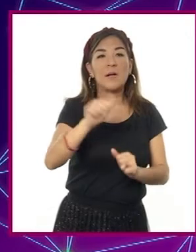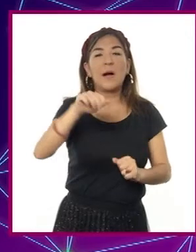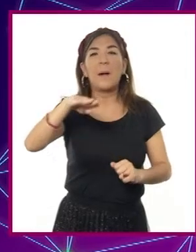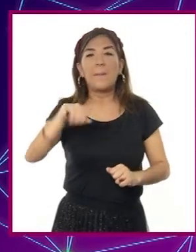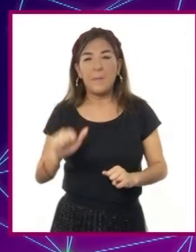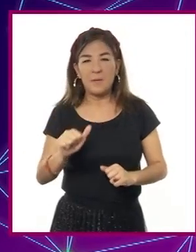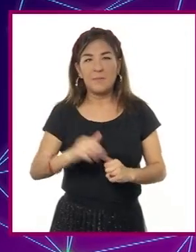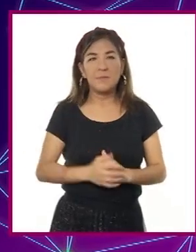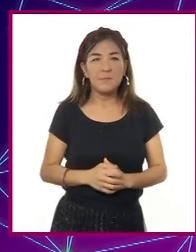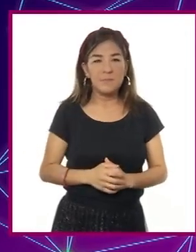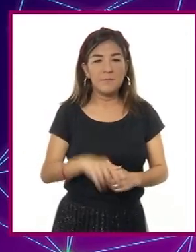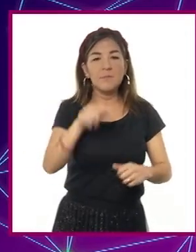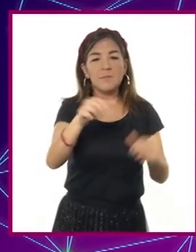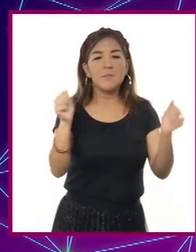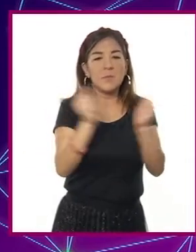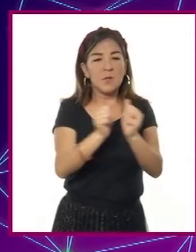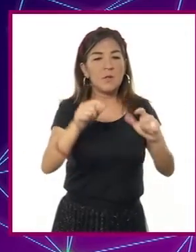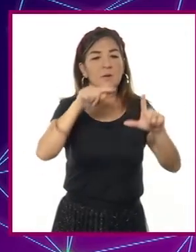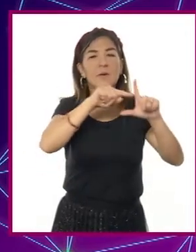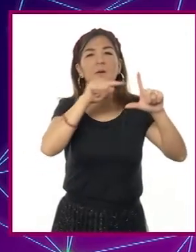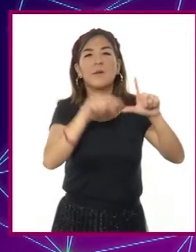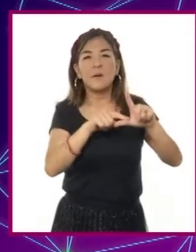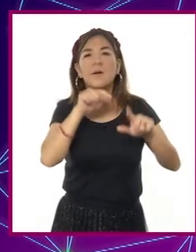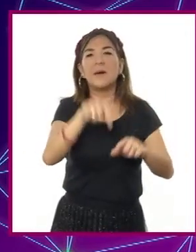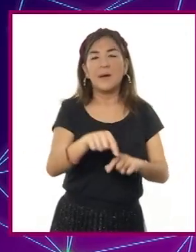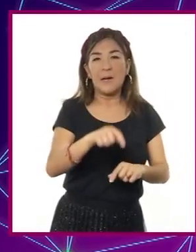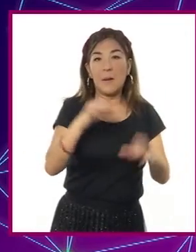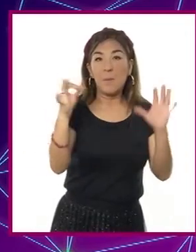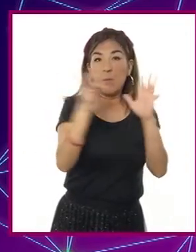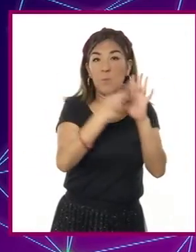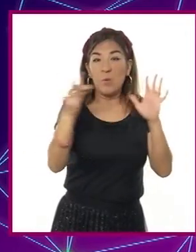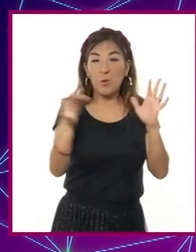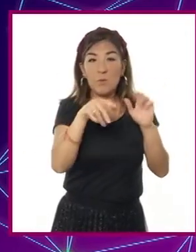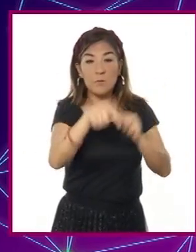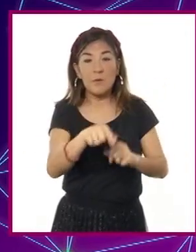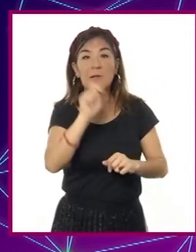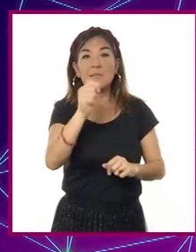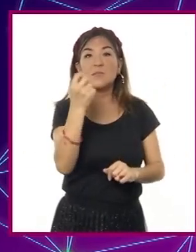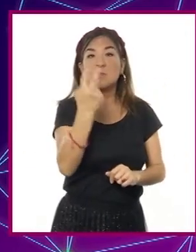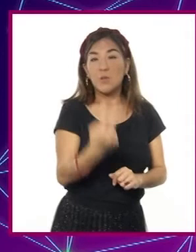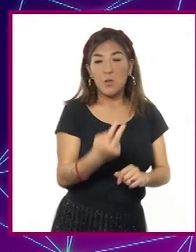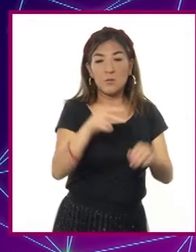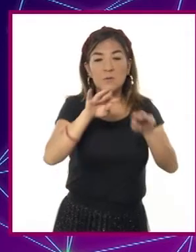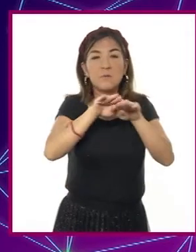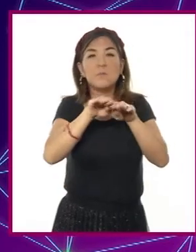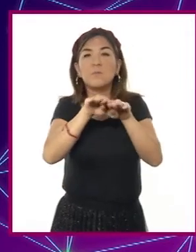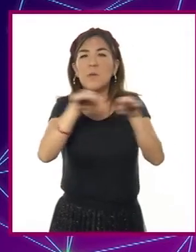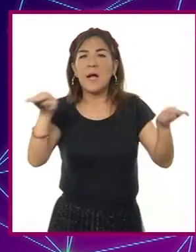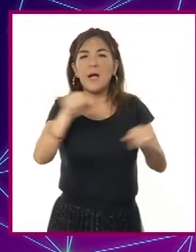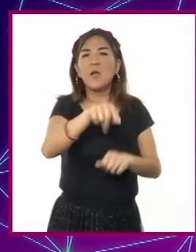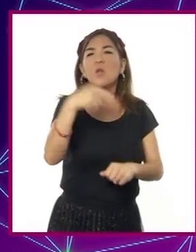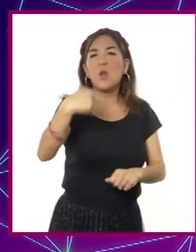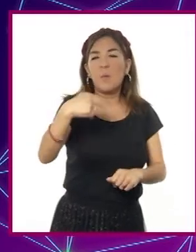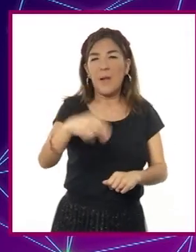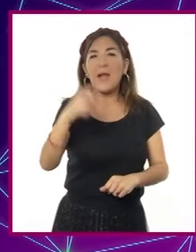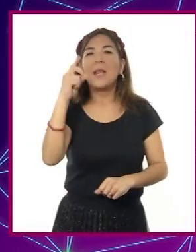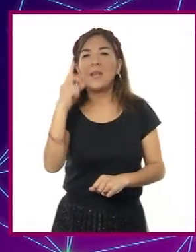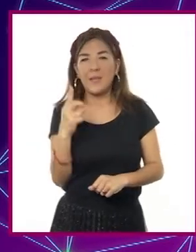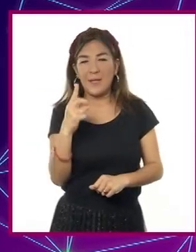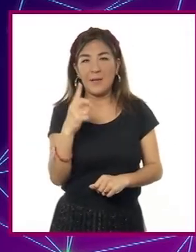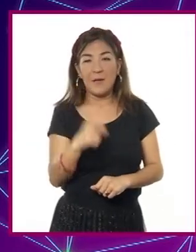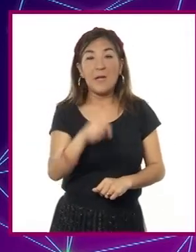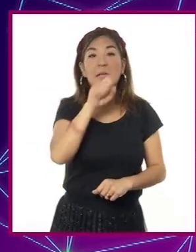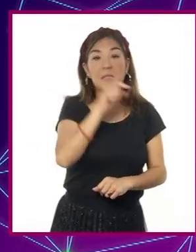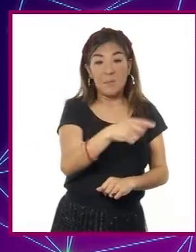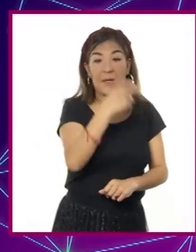es ángulo exterior del triángulo. Al punto de intersección de las dos bisectrices lo nombramos D y con